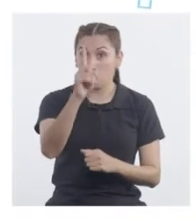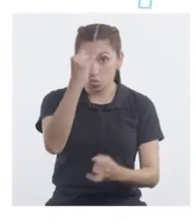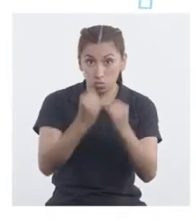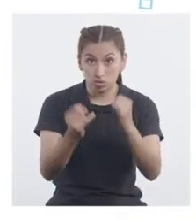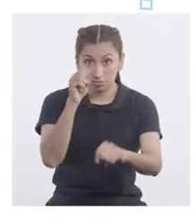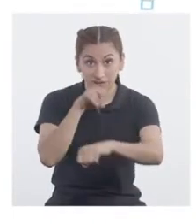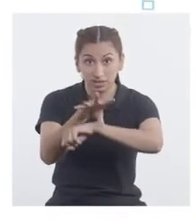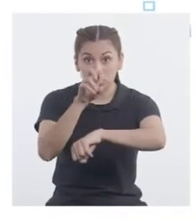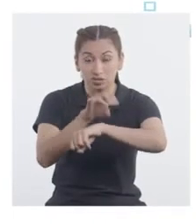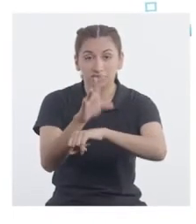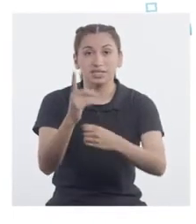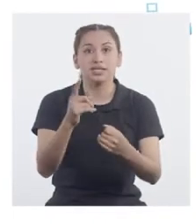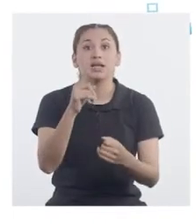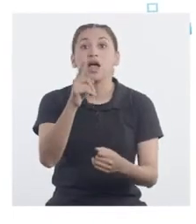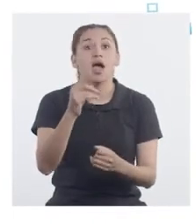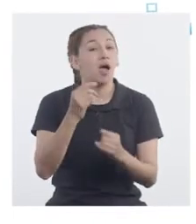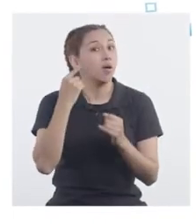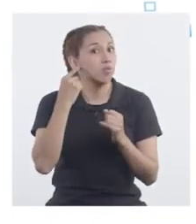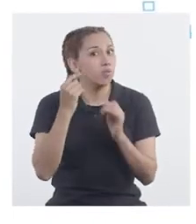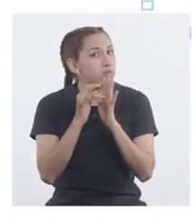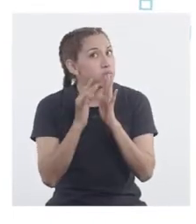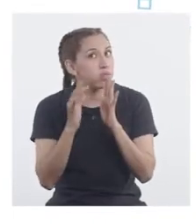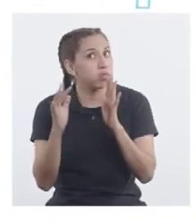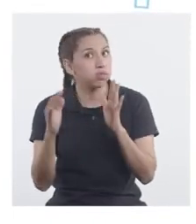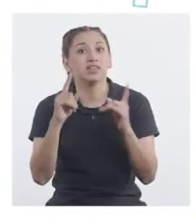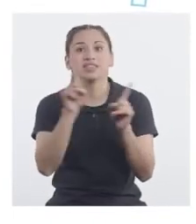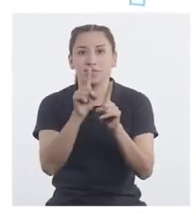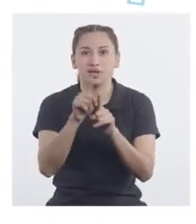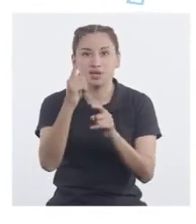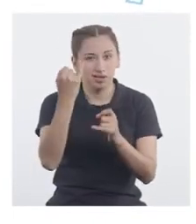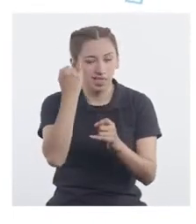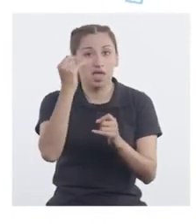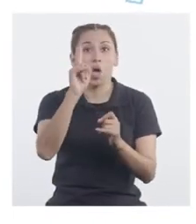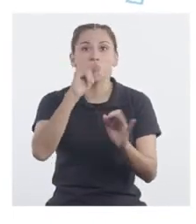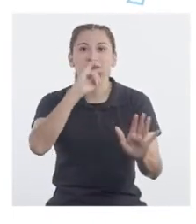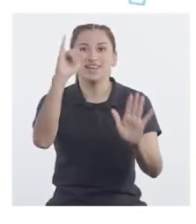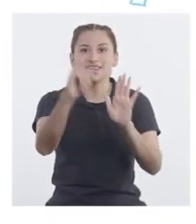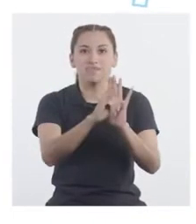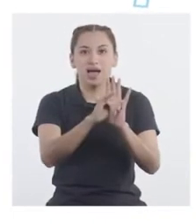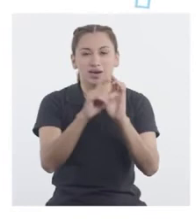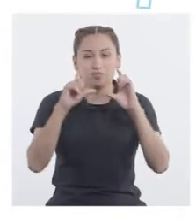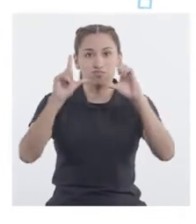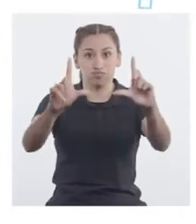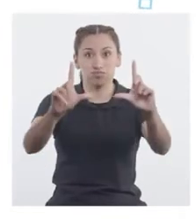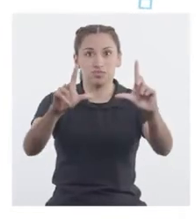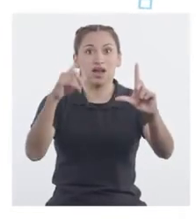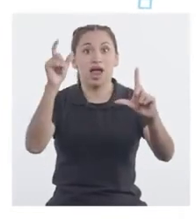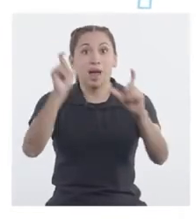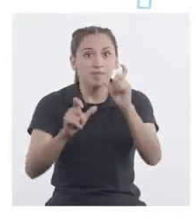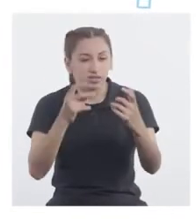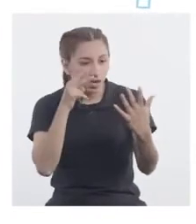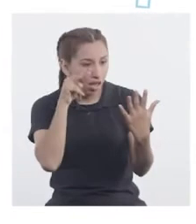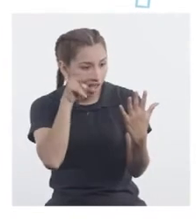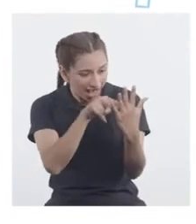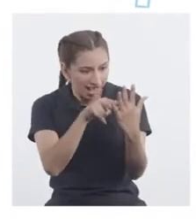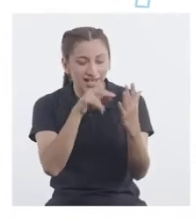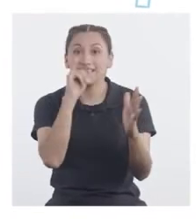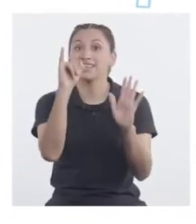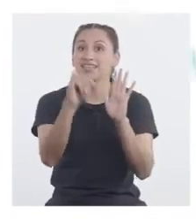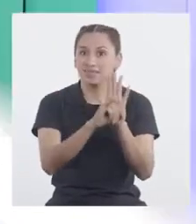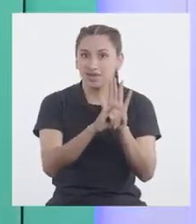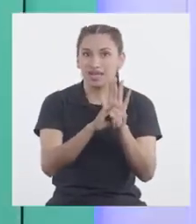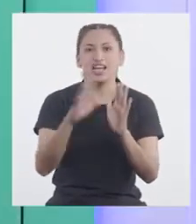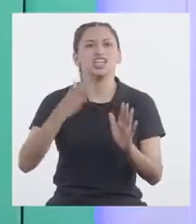última recomendación es editar el audio y crear una portada, una imagen que nuestros oyentes verán al reproducir su